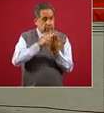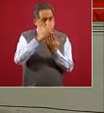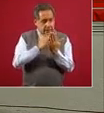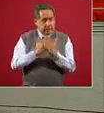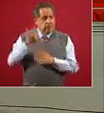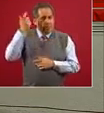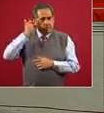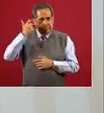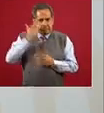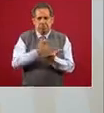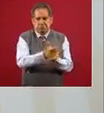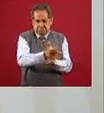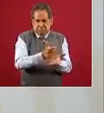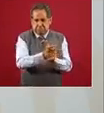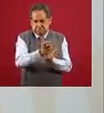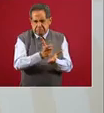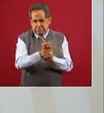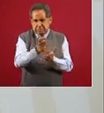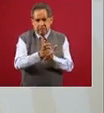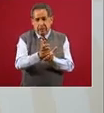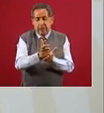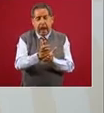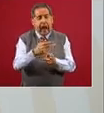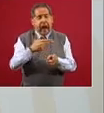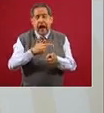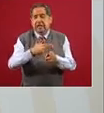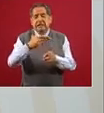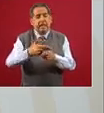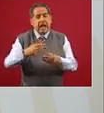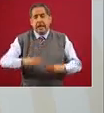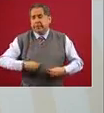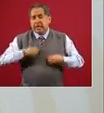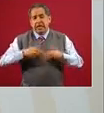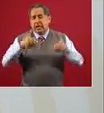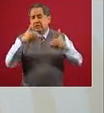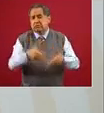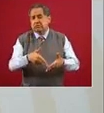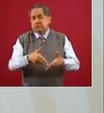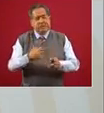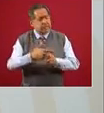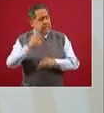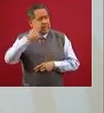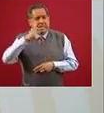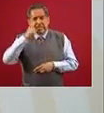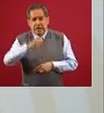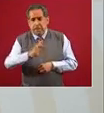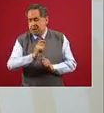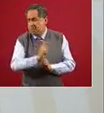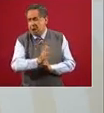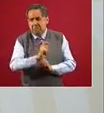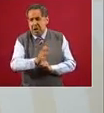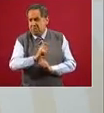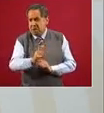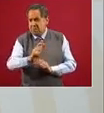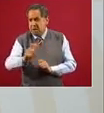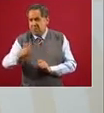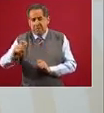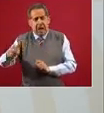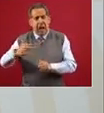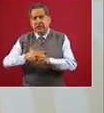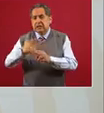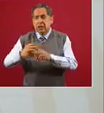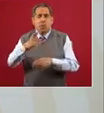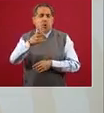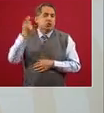pensión, lo tendrán toda su vida. Eso es muy importante recalcarlo, porque por eso se